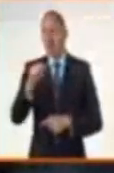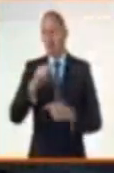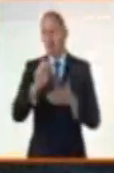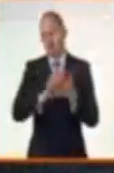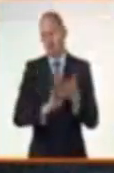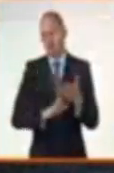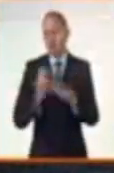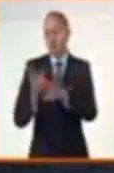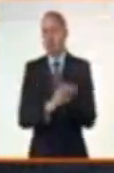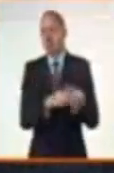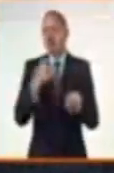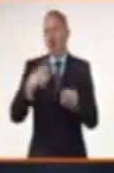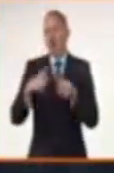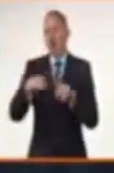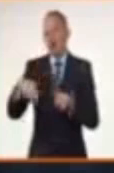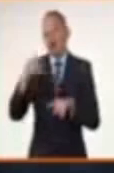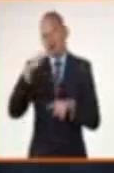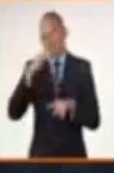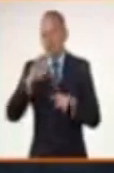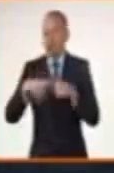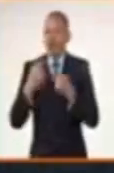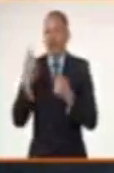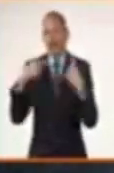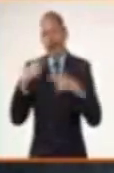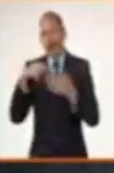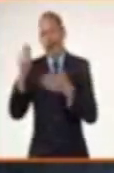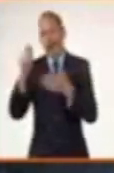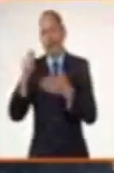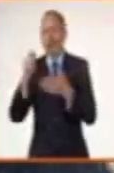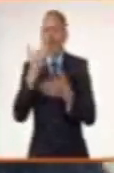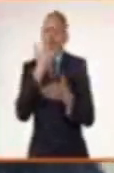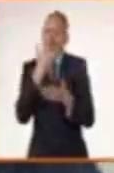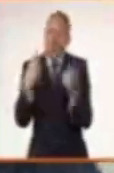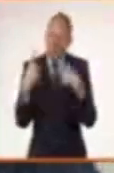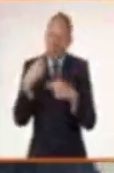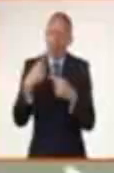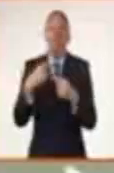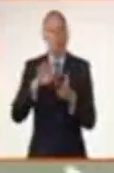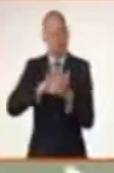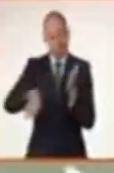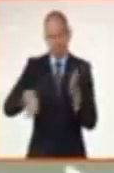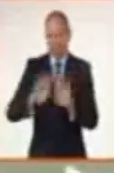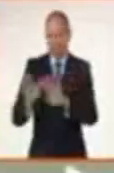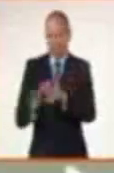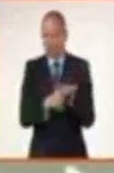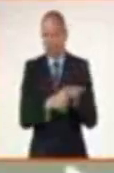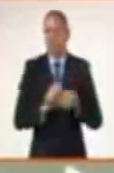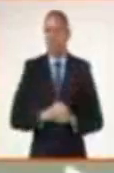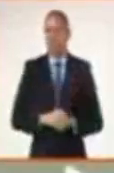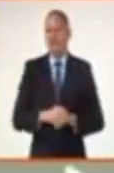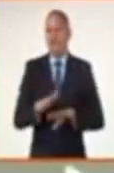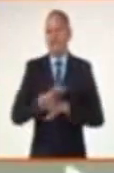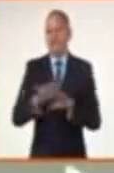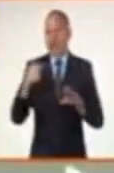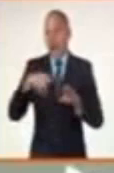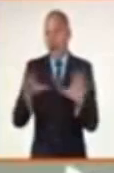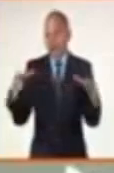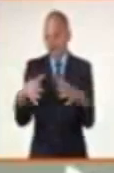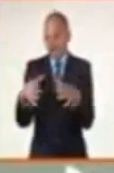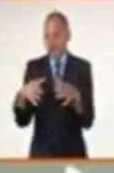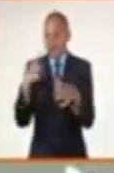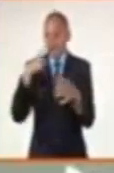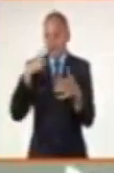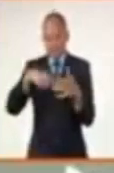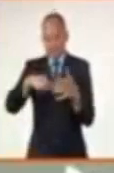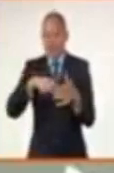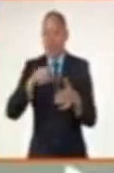el 3,50%. Del total de los votos válidos emitidos, el